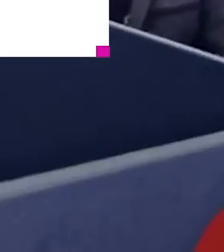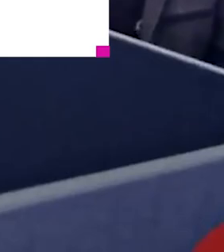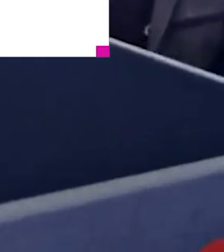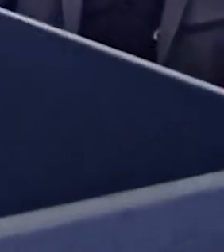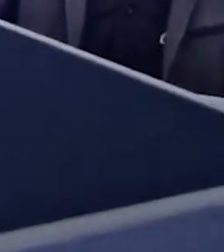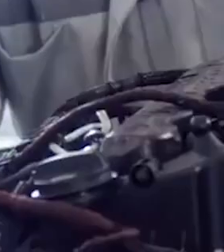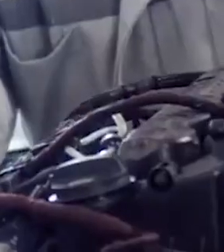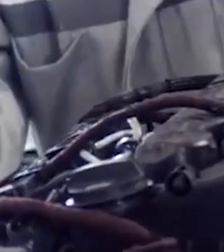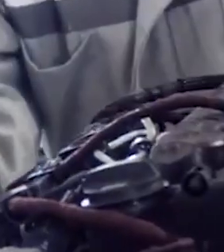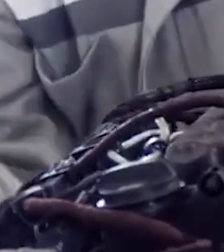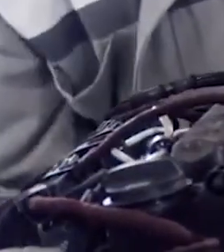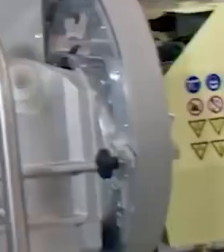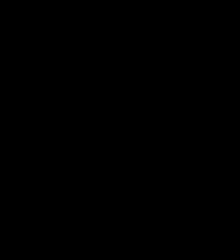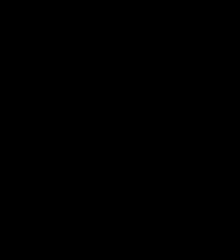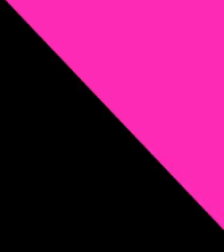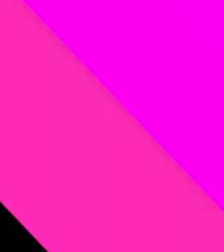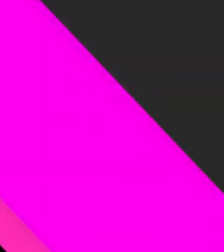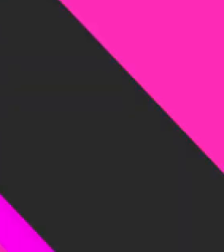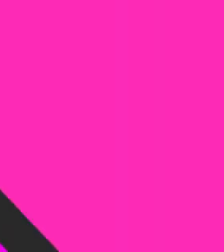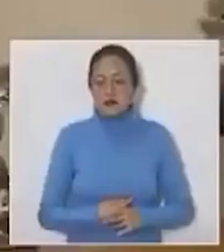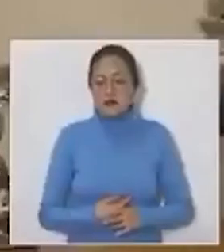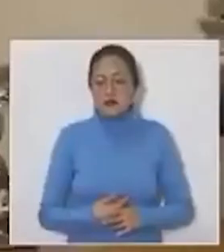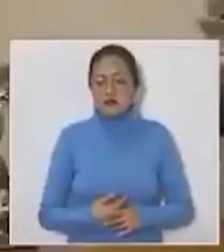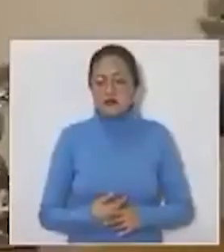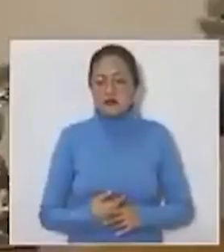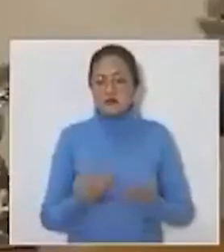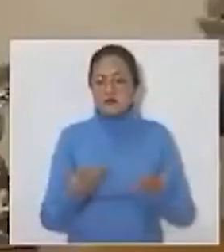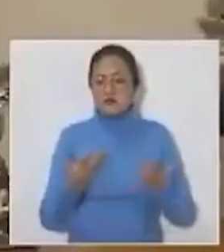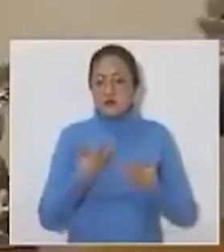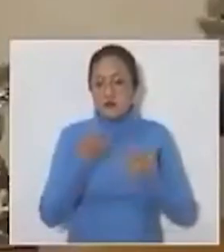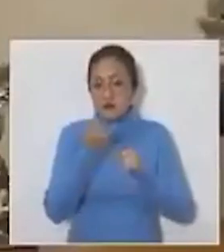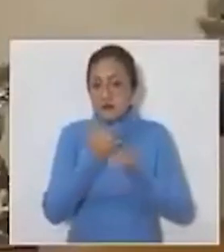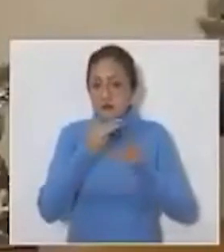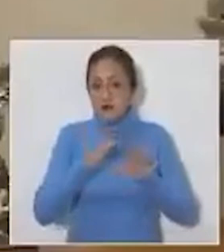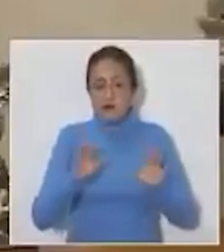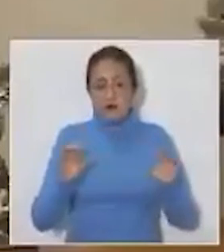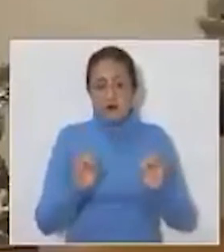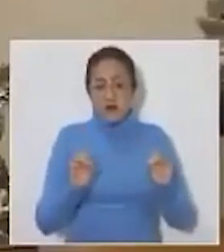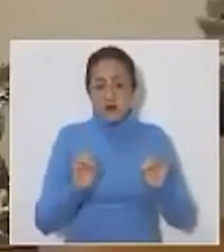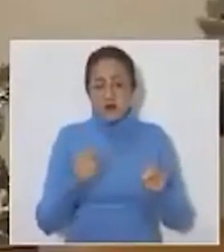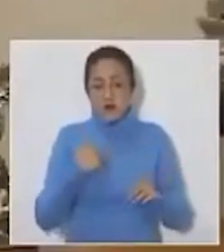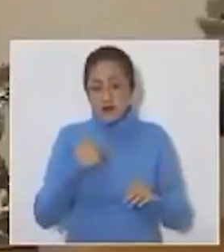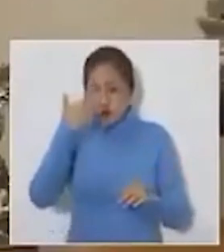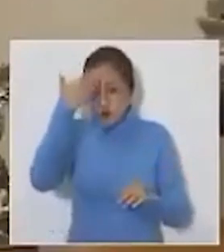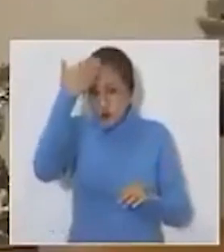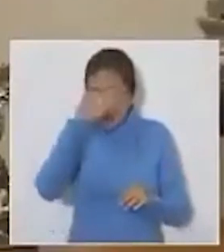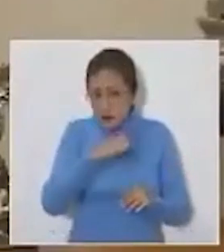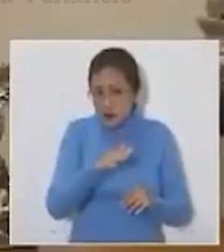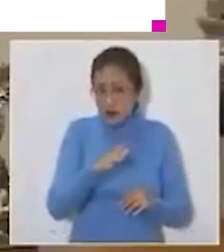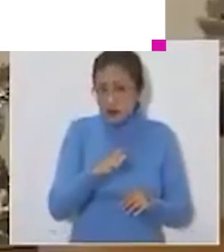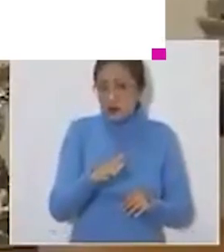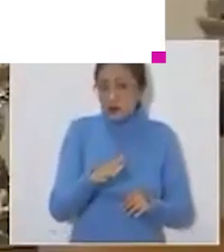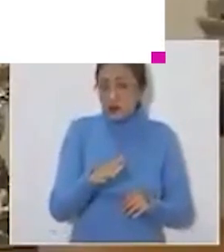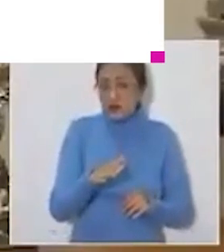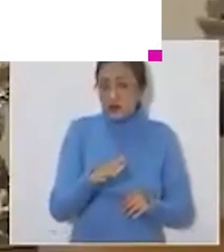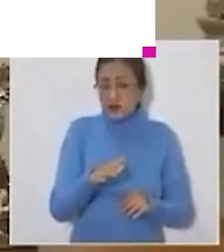Galli tendría que responder. Finalmente, morenistas de las bases, como David Méndez, exigieron a